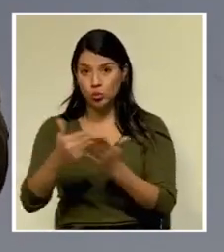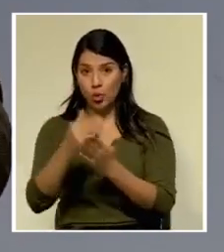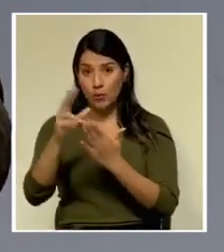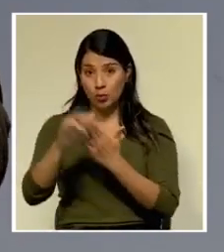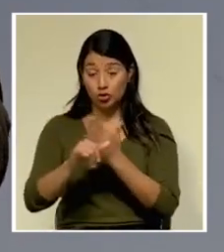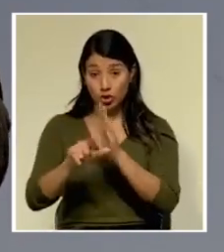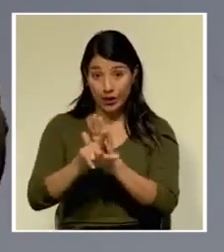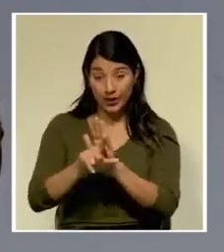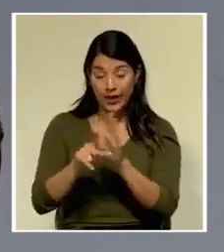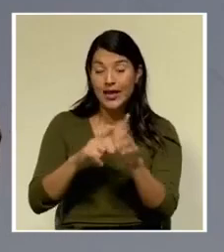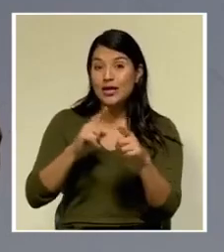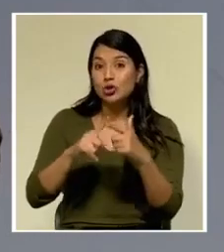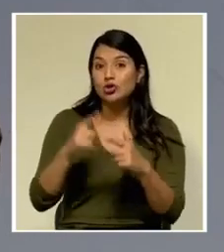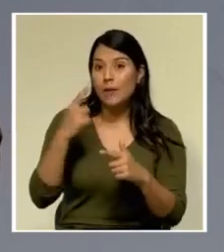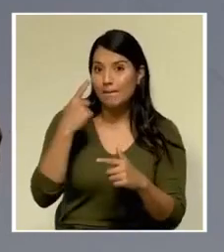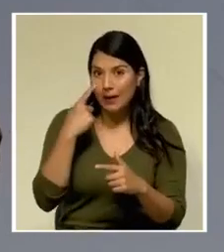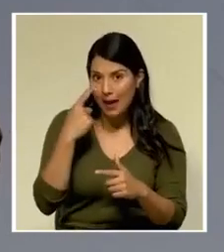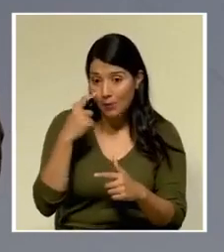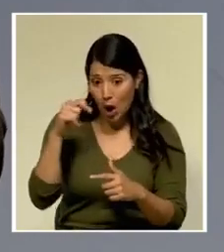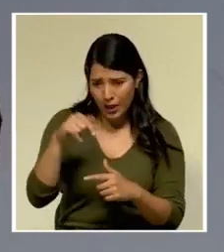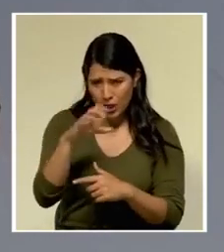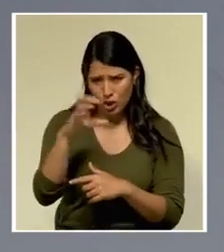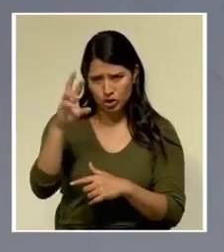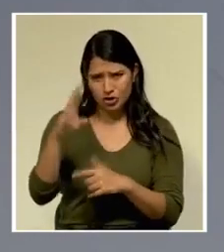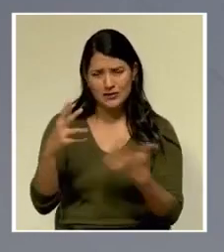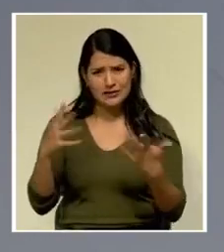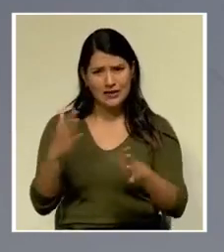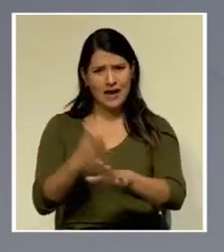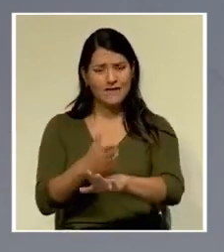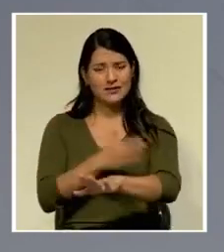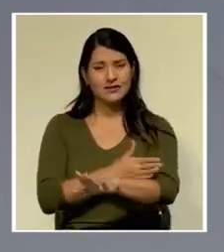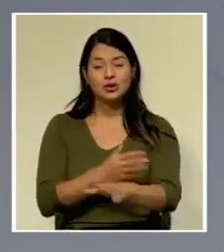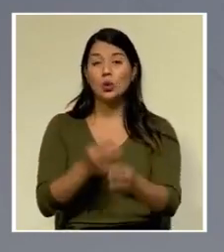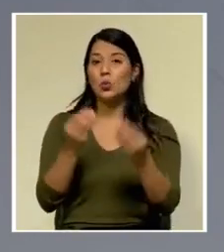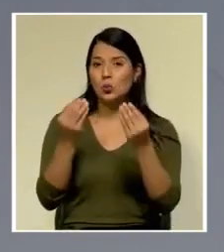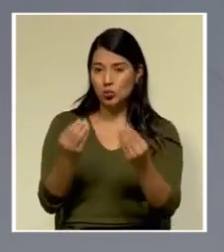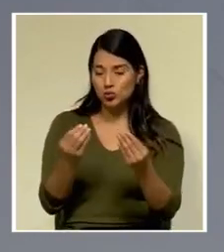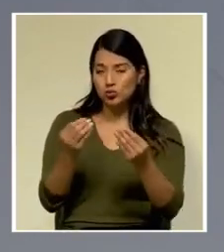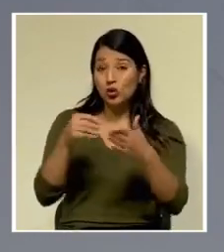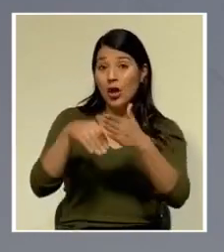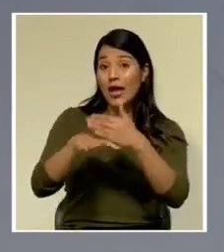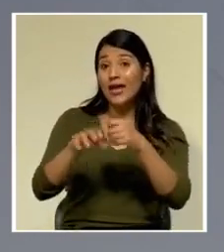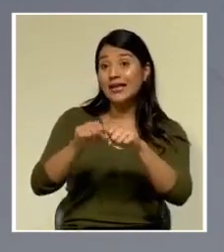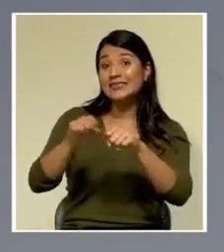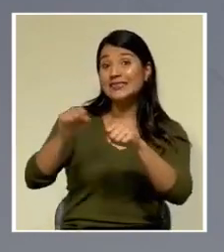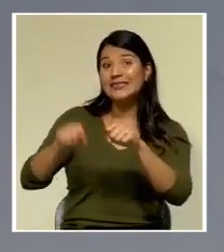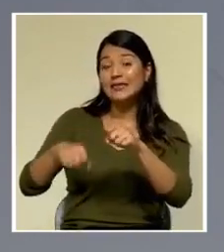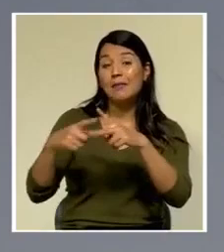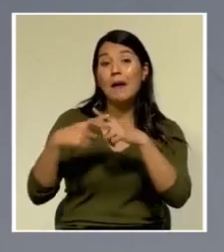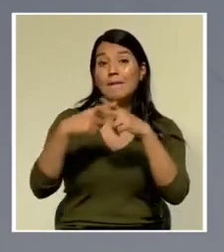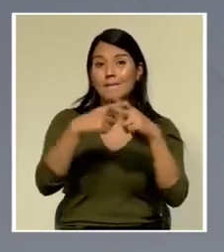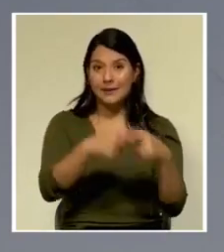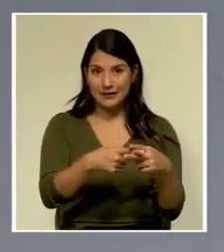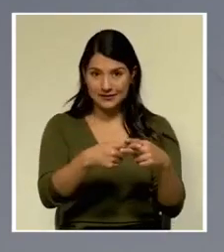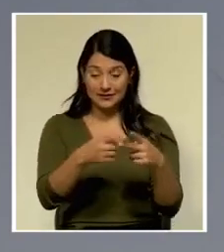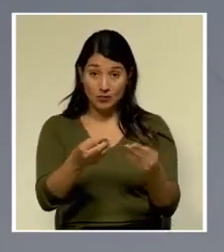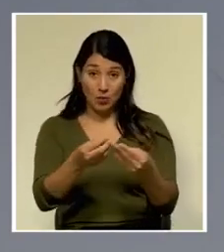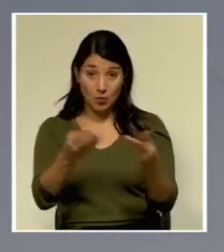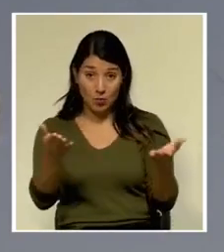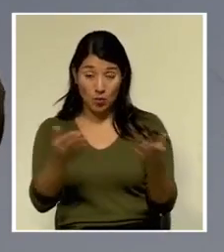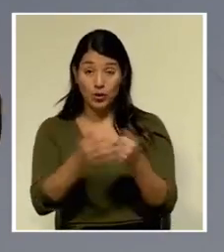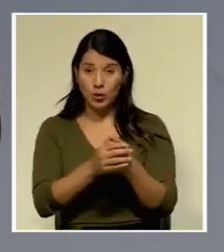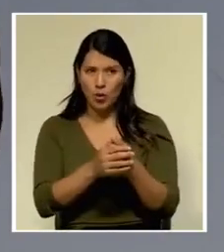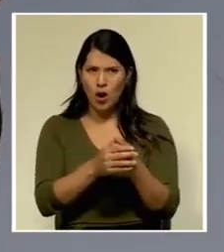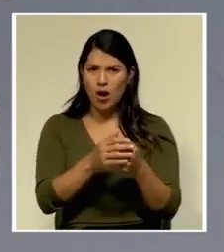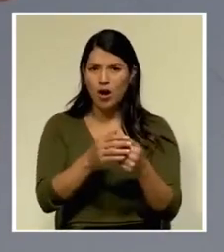acá se ha avanzado bastante, dicho sea de paso, en una de las partes del sistema de financiamiento, que es el financiamiento público,